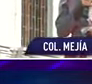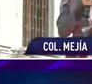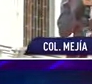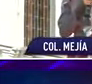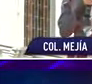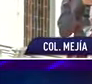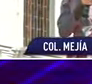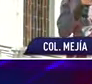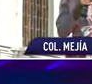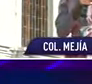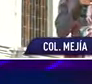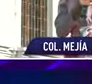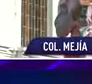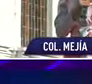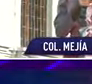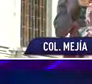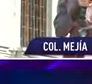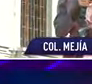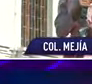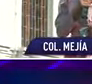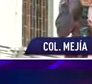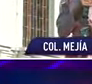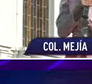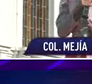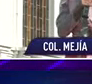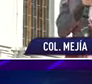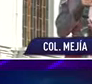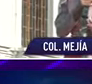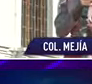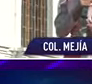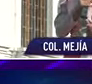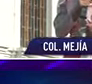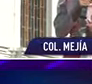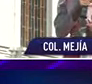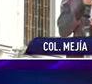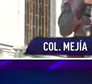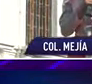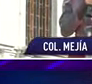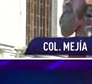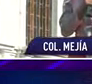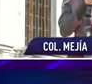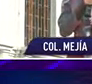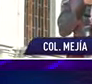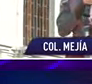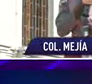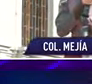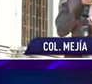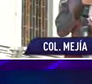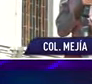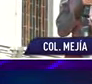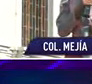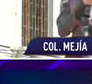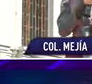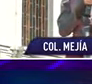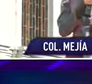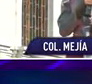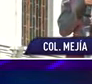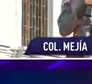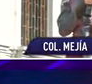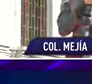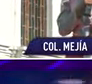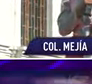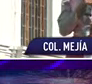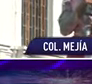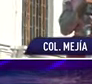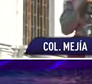vamos ahora en cambio donde está Adriana rojas en el colegio Mejía colegio que se fundara en 1897